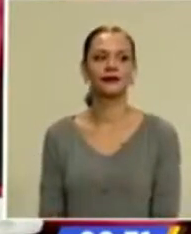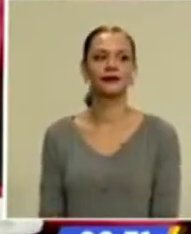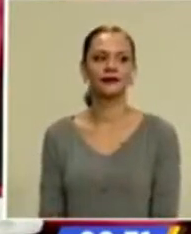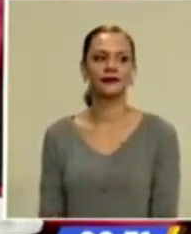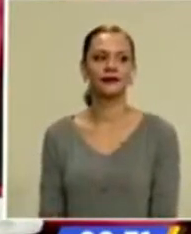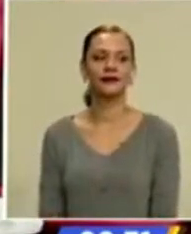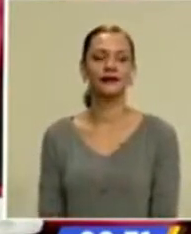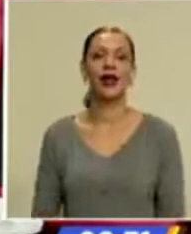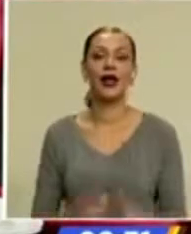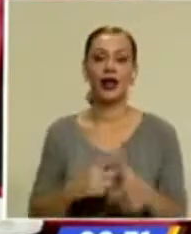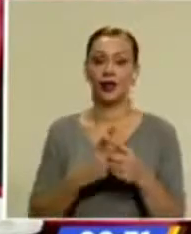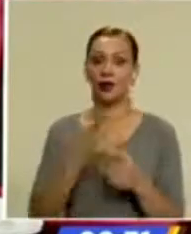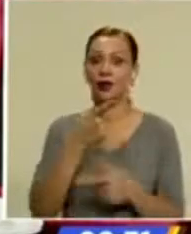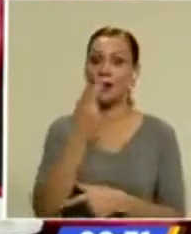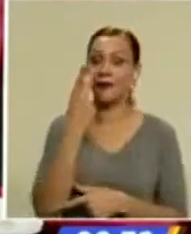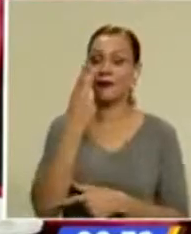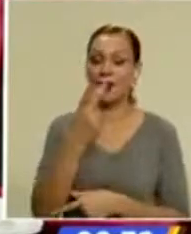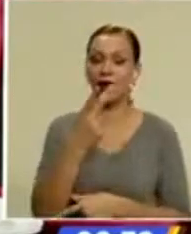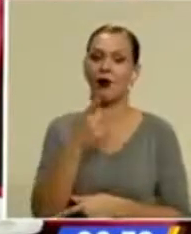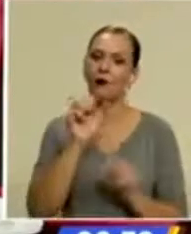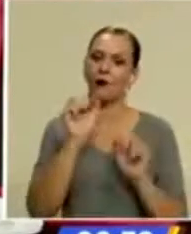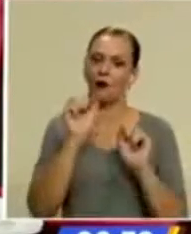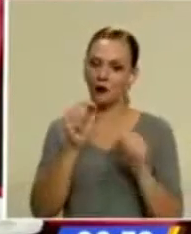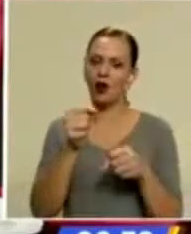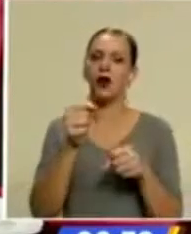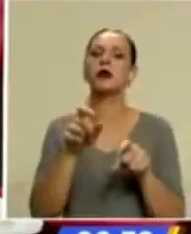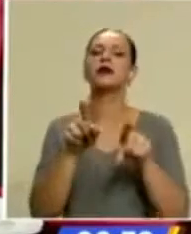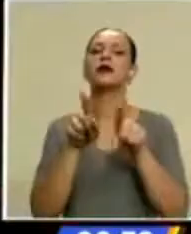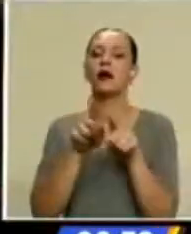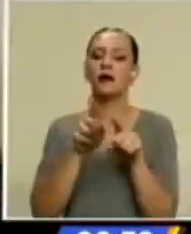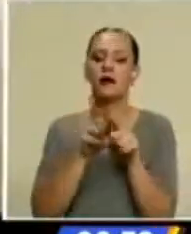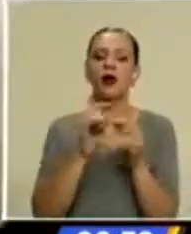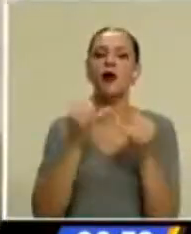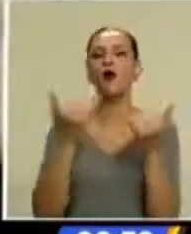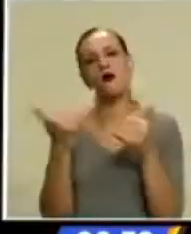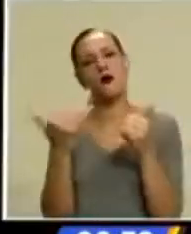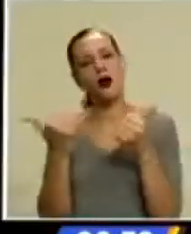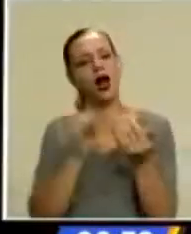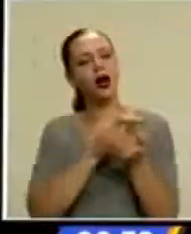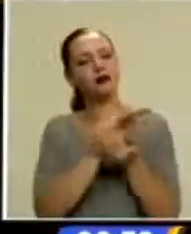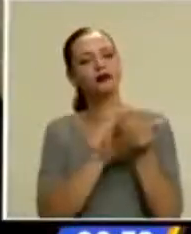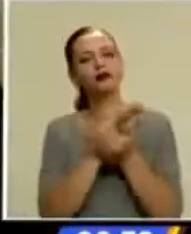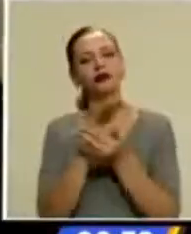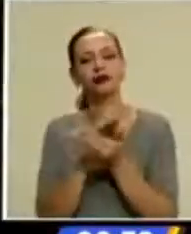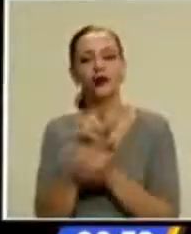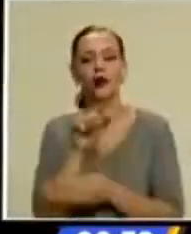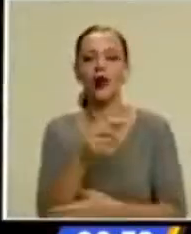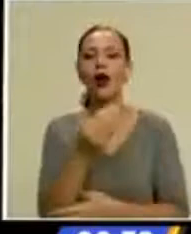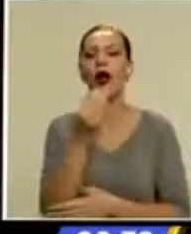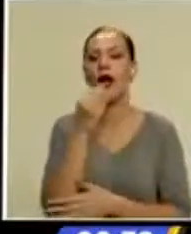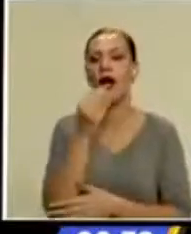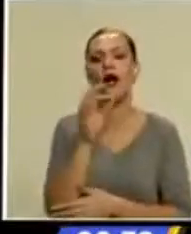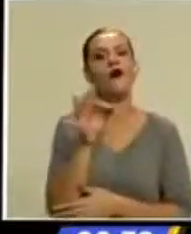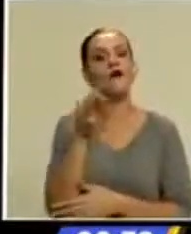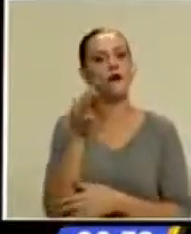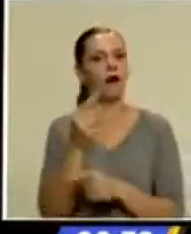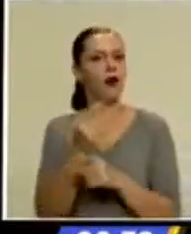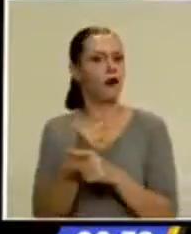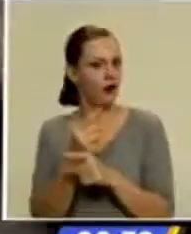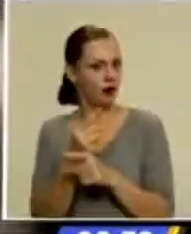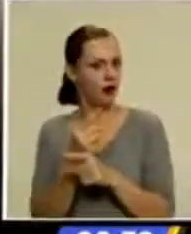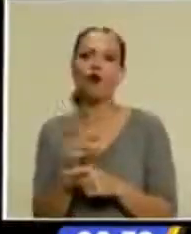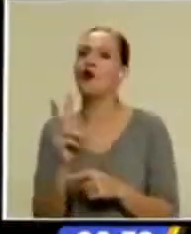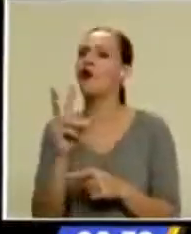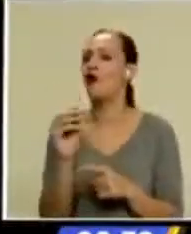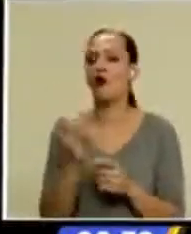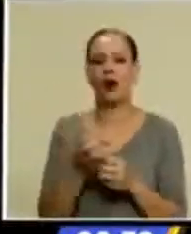bien, aquí estamos viendo, niños y niñas, que podemos también jugar con este alimento de forma correcta, ¿verdad?